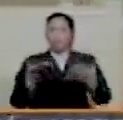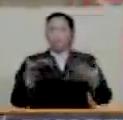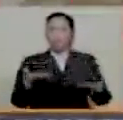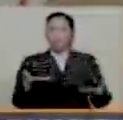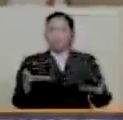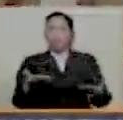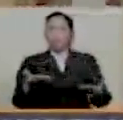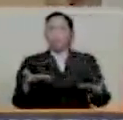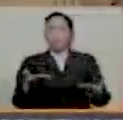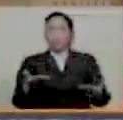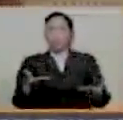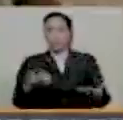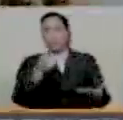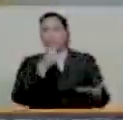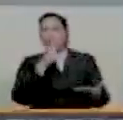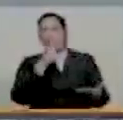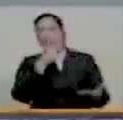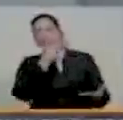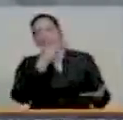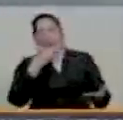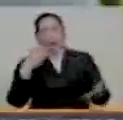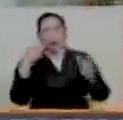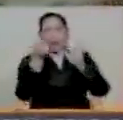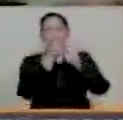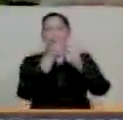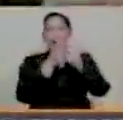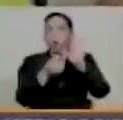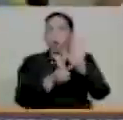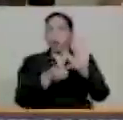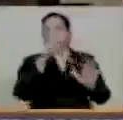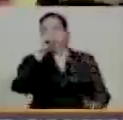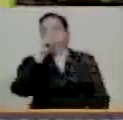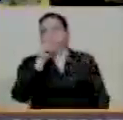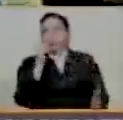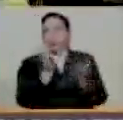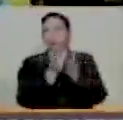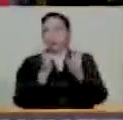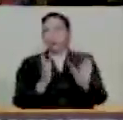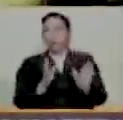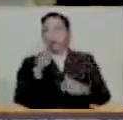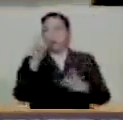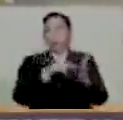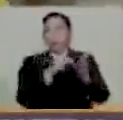a los bachilleres con los mejores promedios durante el año escolar